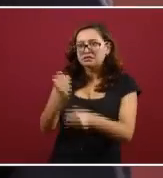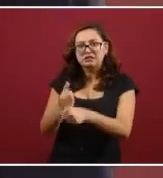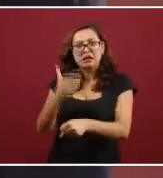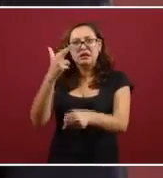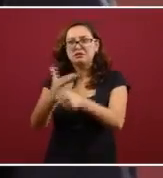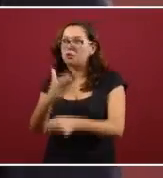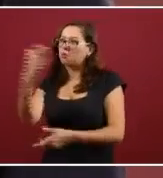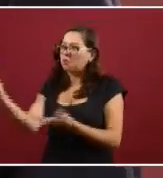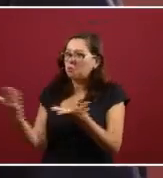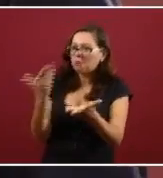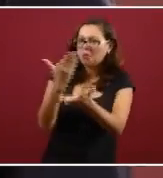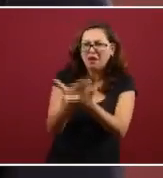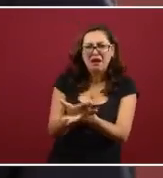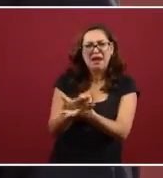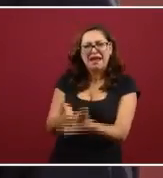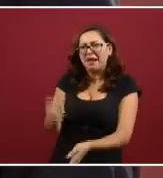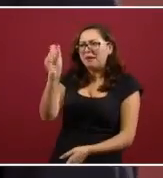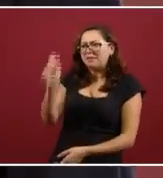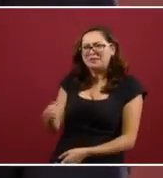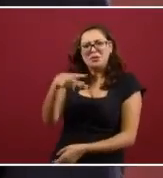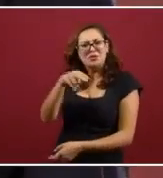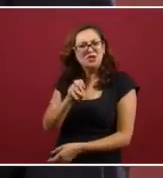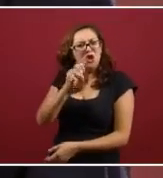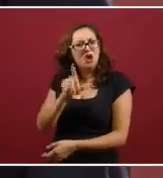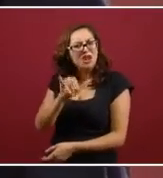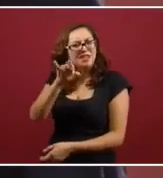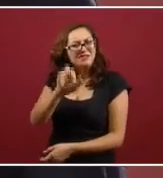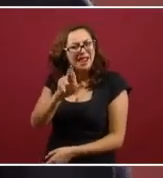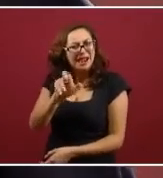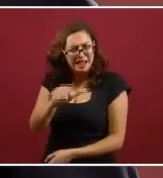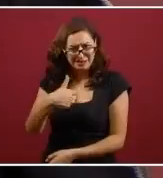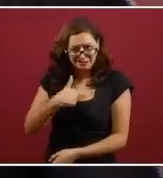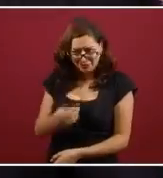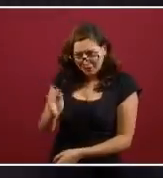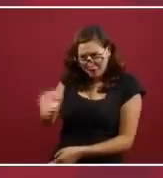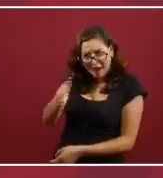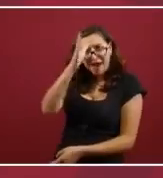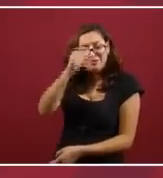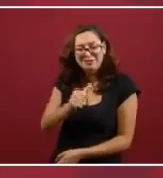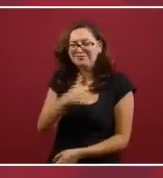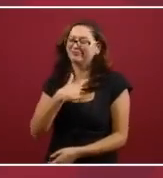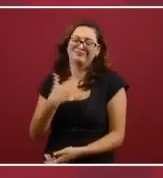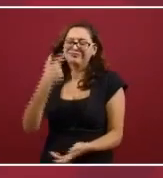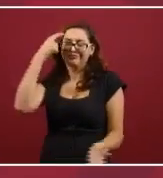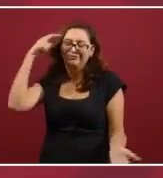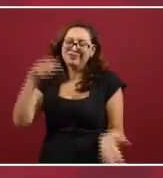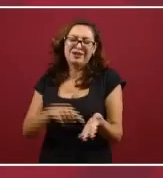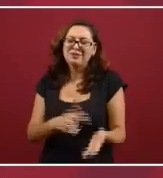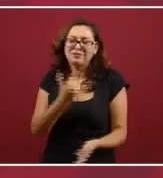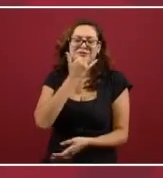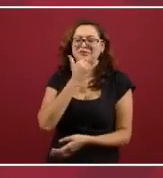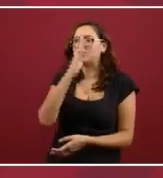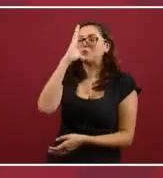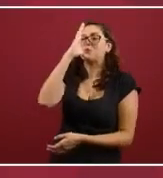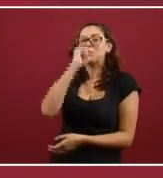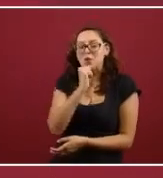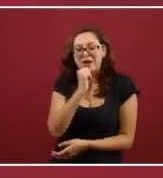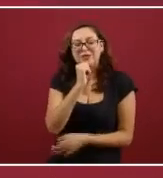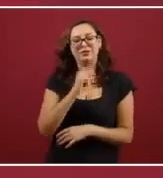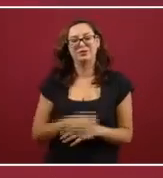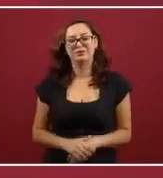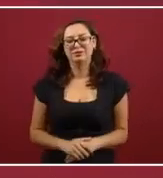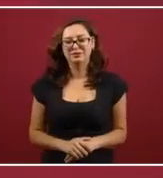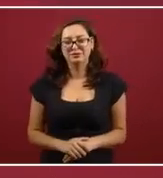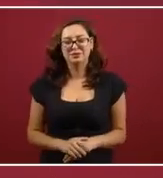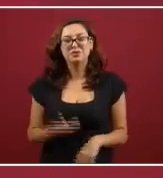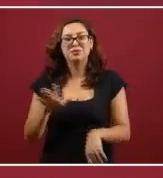nada que signifique más de lo mismo, o sea, no puedo aceptar algo en lo que no creo, porque